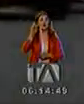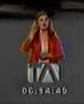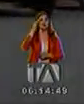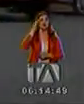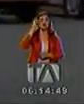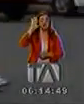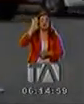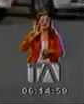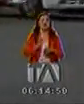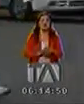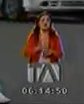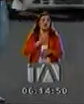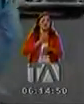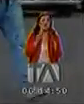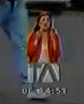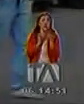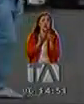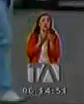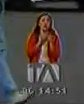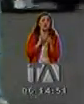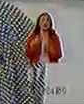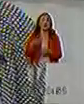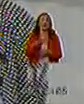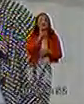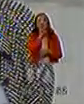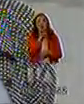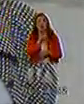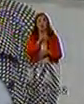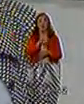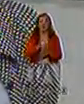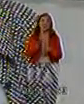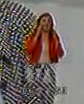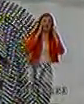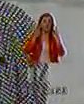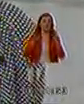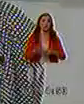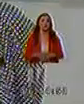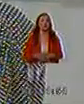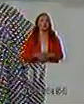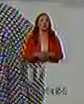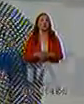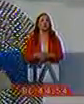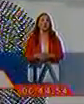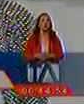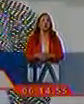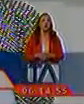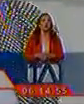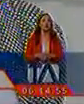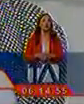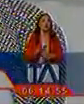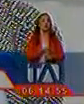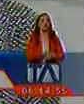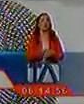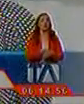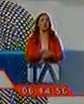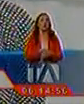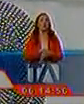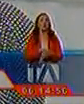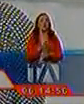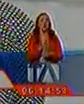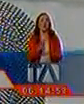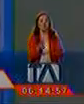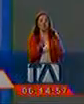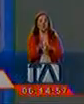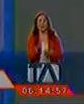los antecedentes de sus parientes y lamentó el hecho. Porque tenían que traerlo directamente, subirlo a un patrullero. No sé qué hizo la policía en